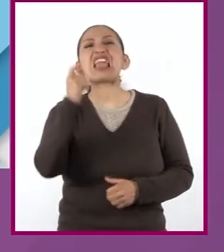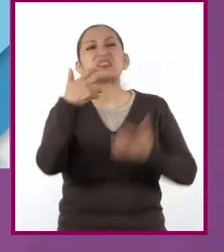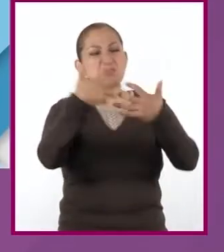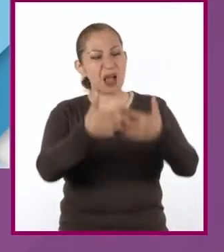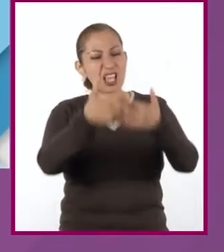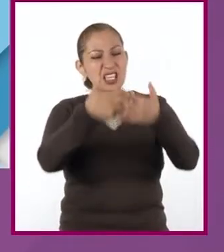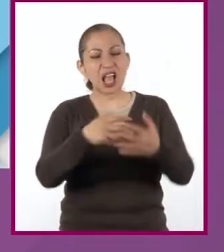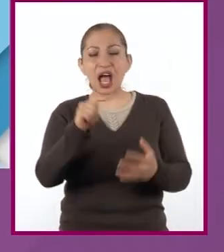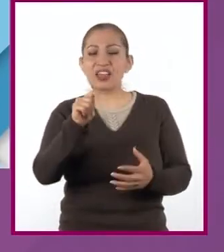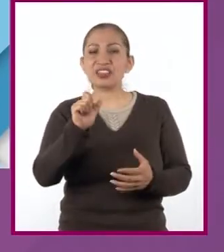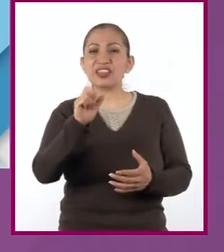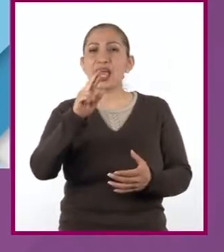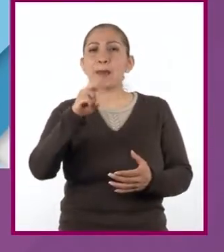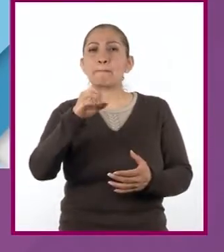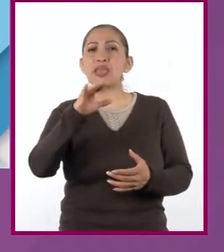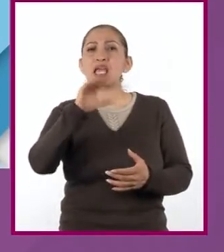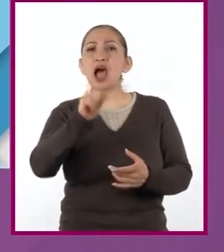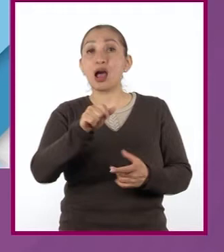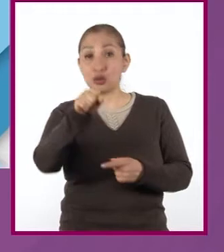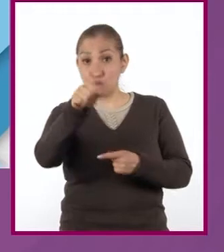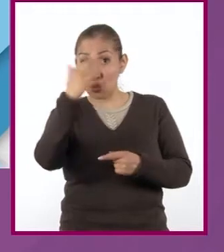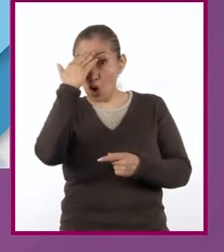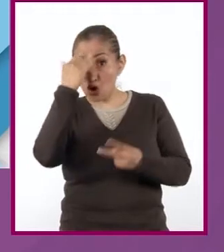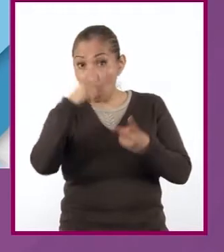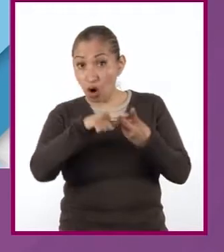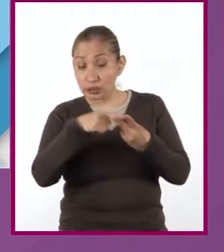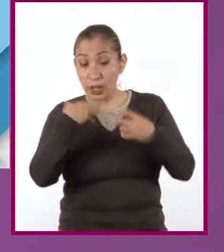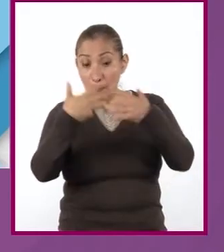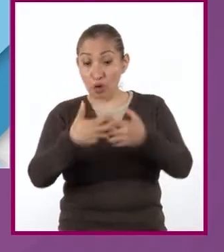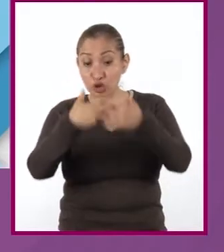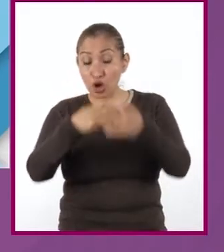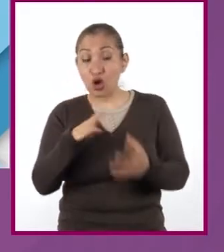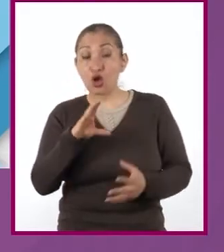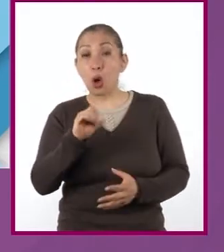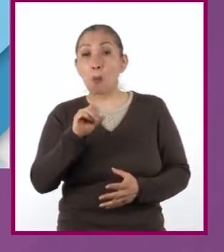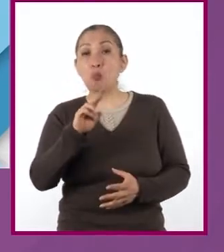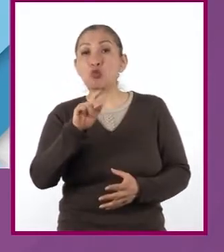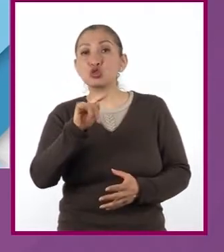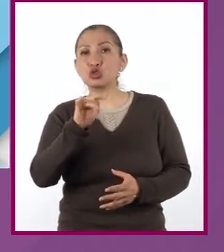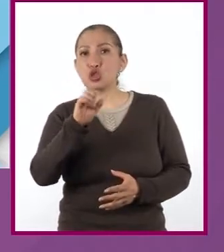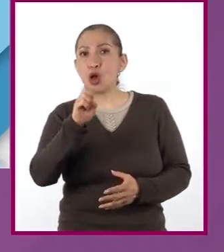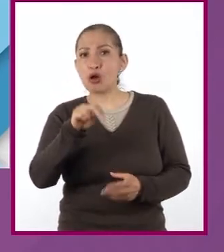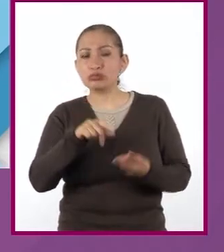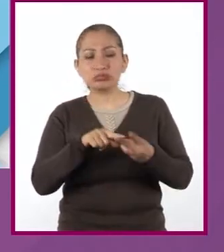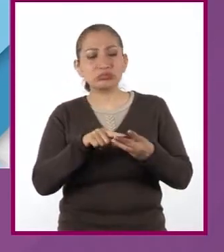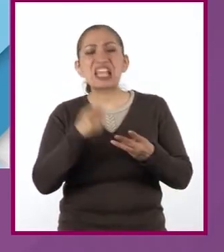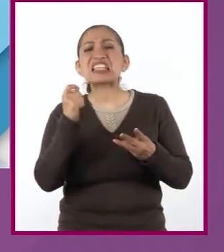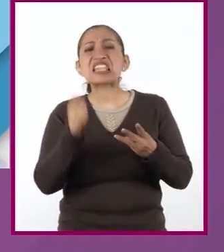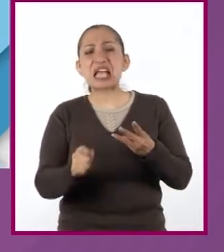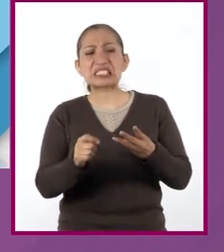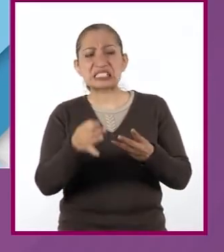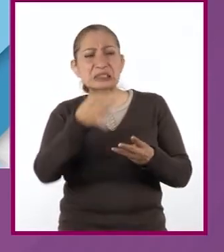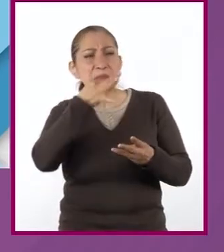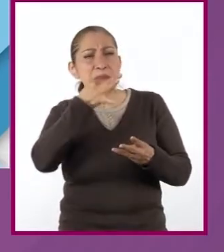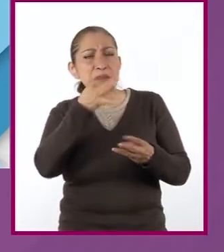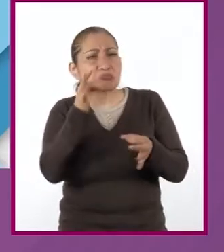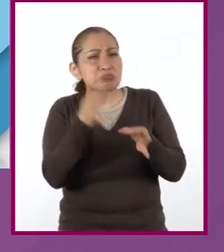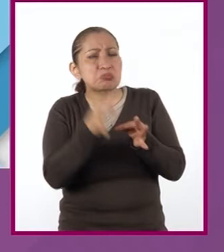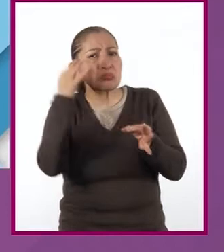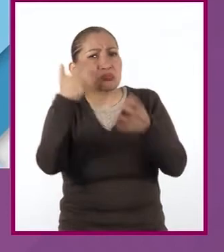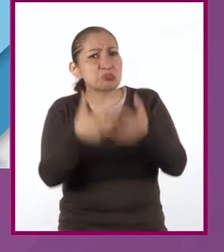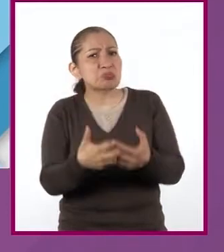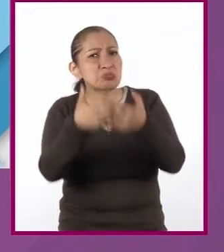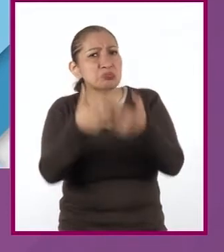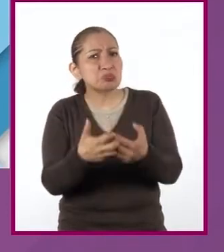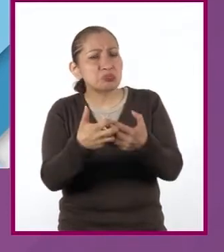máquina térmica? ¿Conocen los motores de combustión? ¿Qué es la eficiencia de una